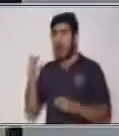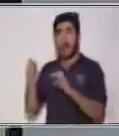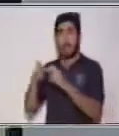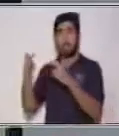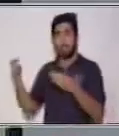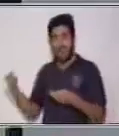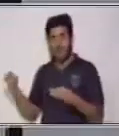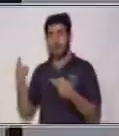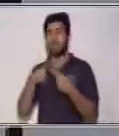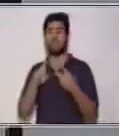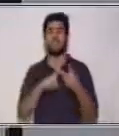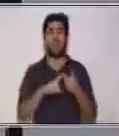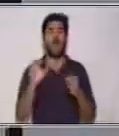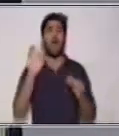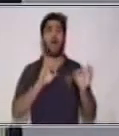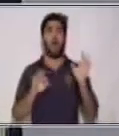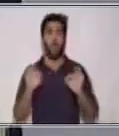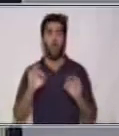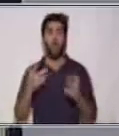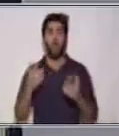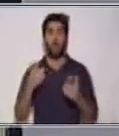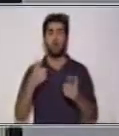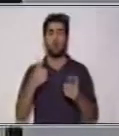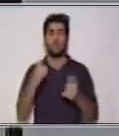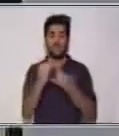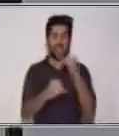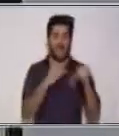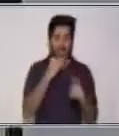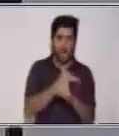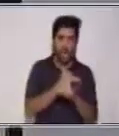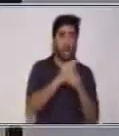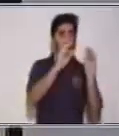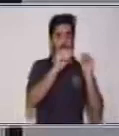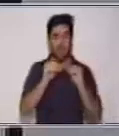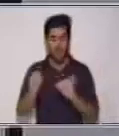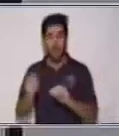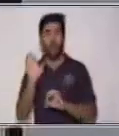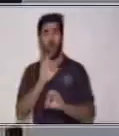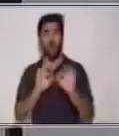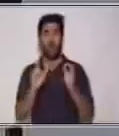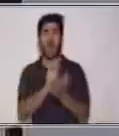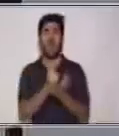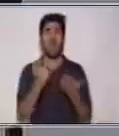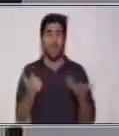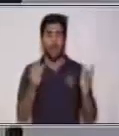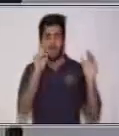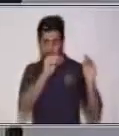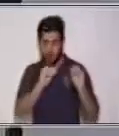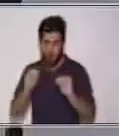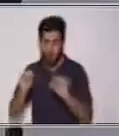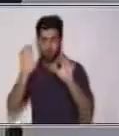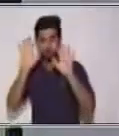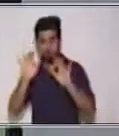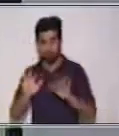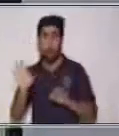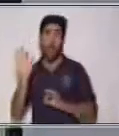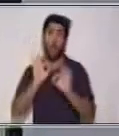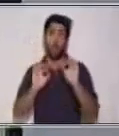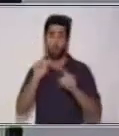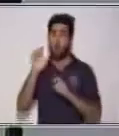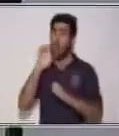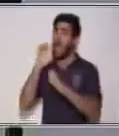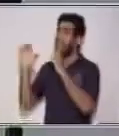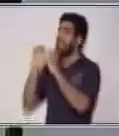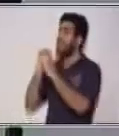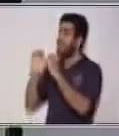o hacer alguna encuesta o entrevista con cualquier adulto que esté en casa. Muy bien, tenemos